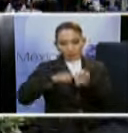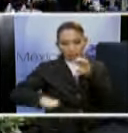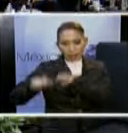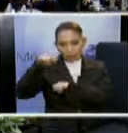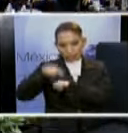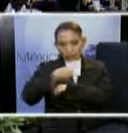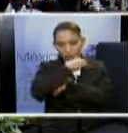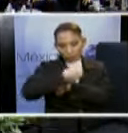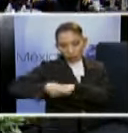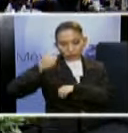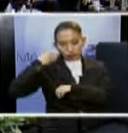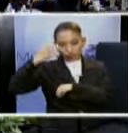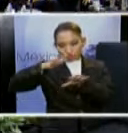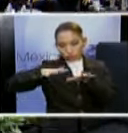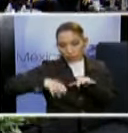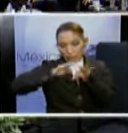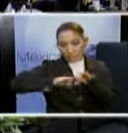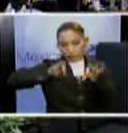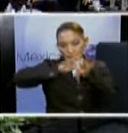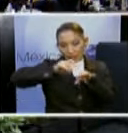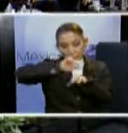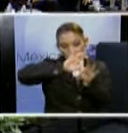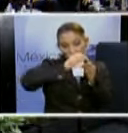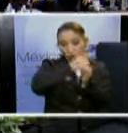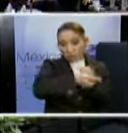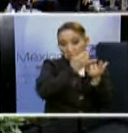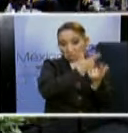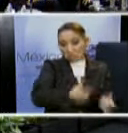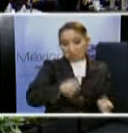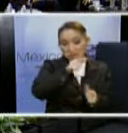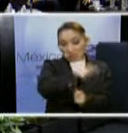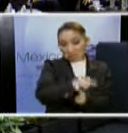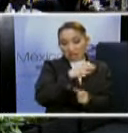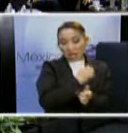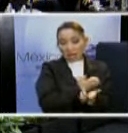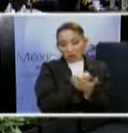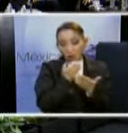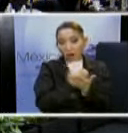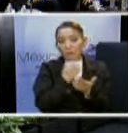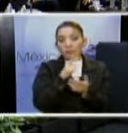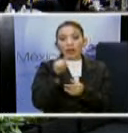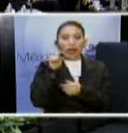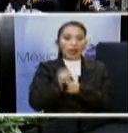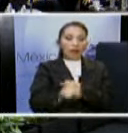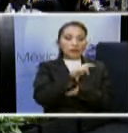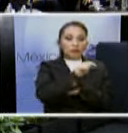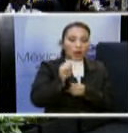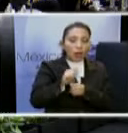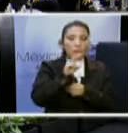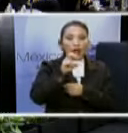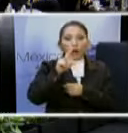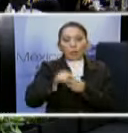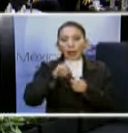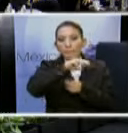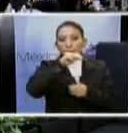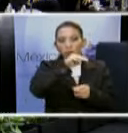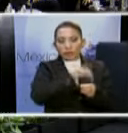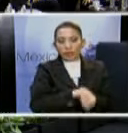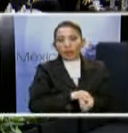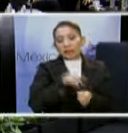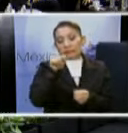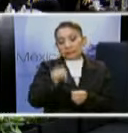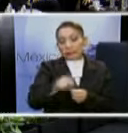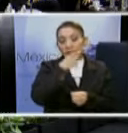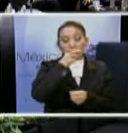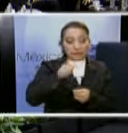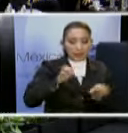se organizaron seminarios sobre este importante esquema de liberalización económica en Ottawa, en Toronto, en Vancouver y en Montreal, en los cuales